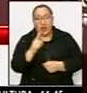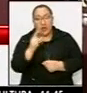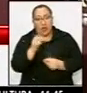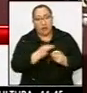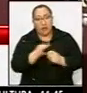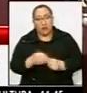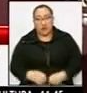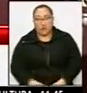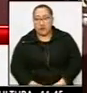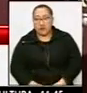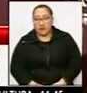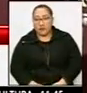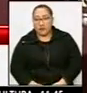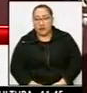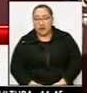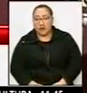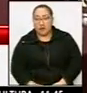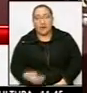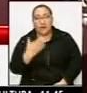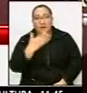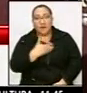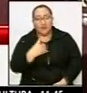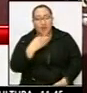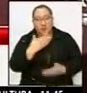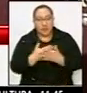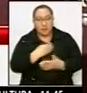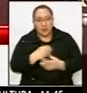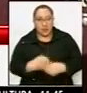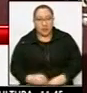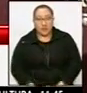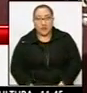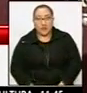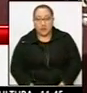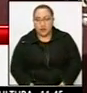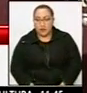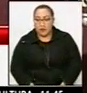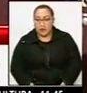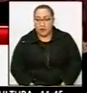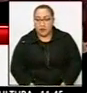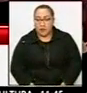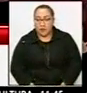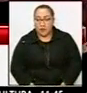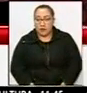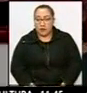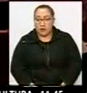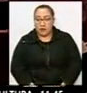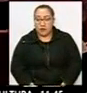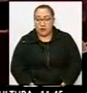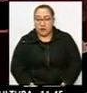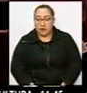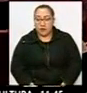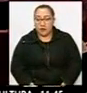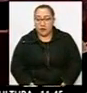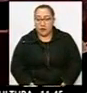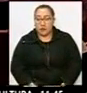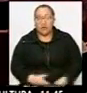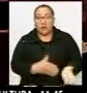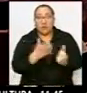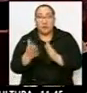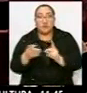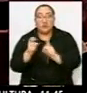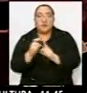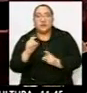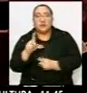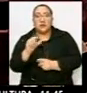región. Gracias, Presidenta. Gracias, Ministro, por la atención. Le dejo la palabra al